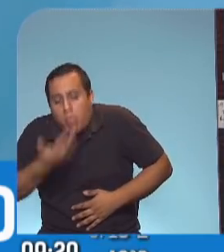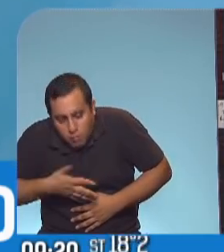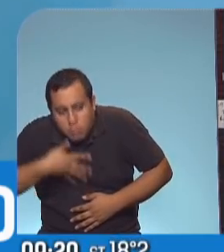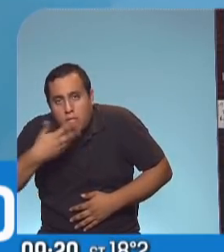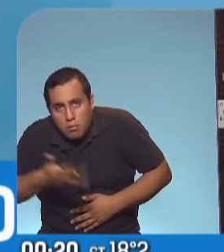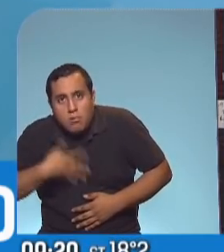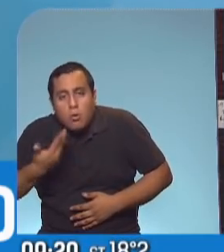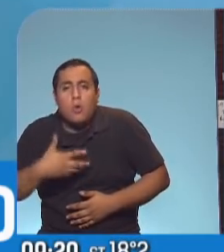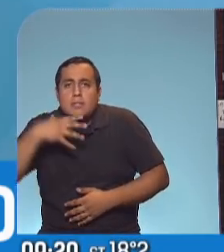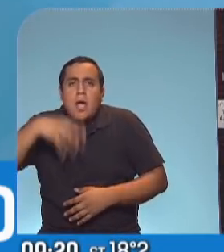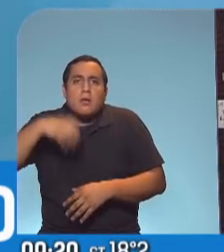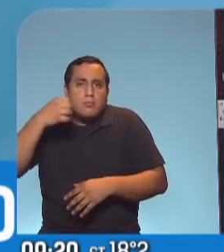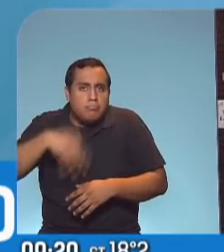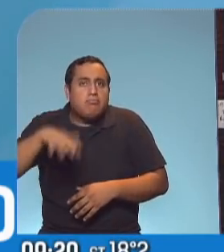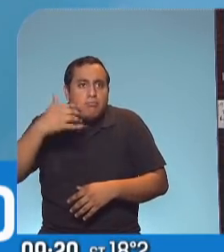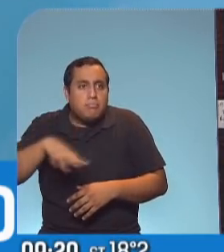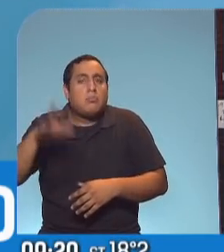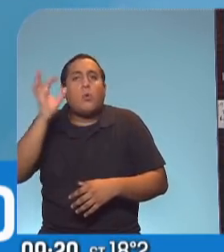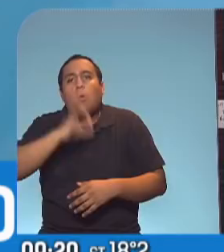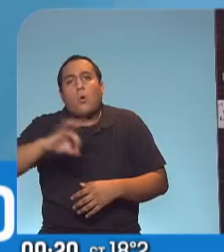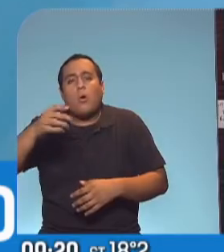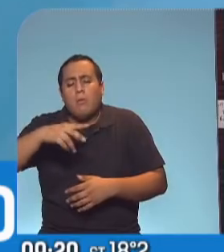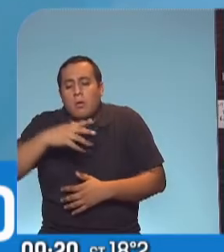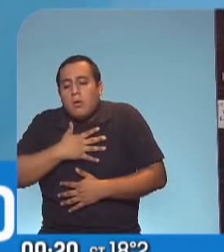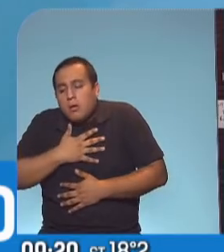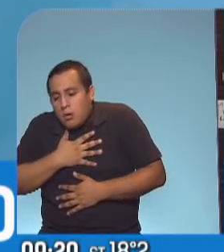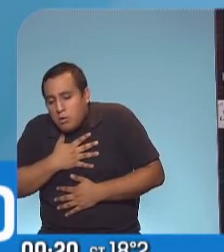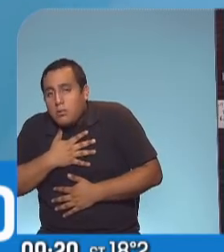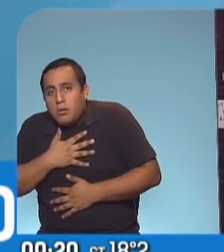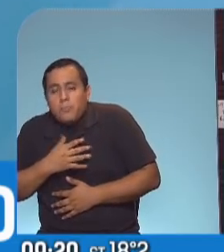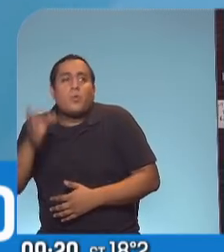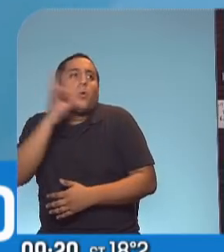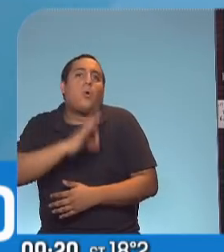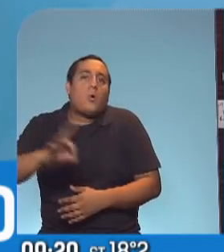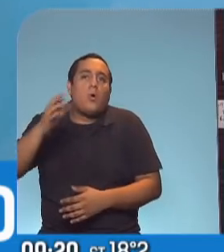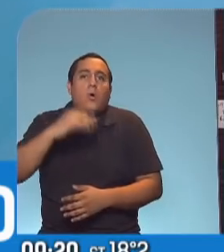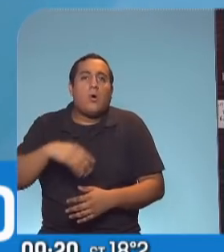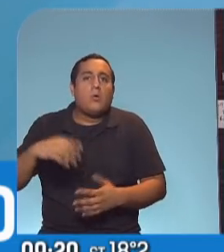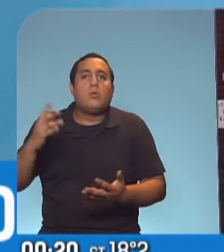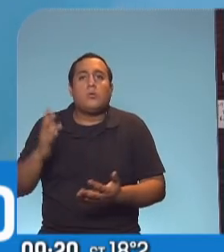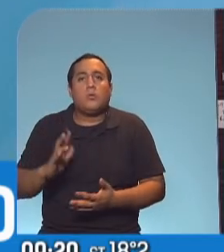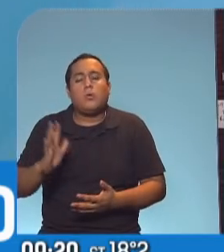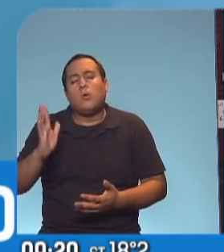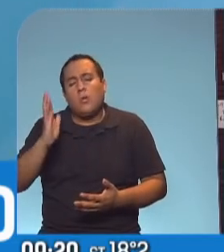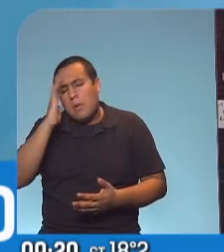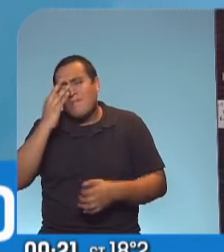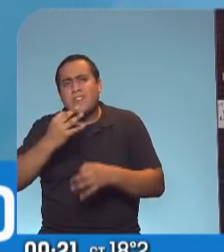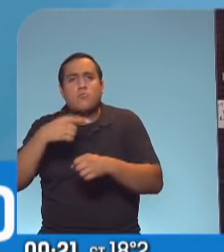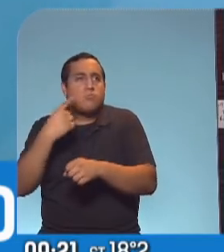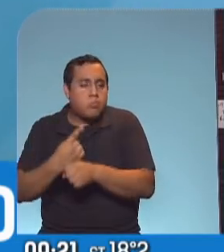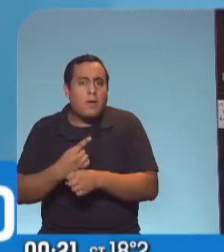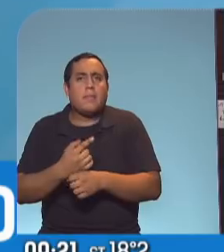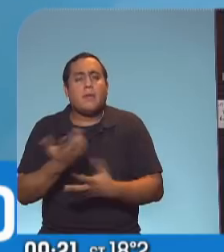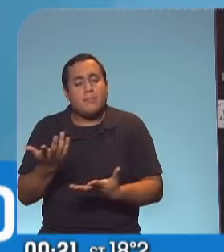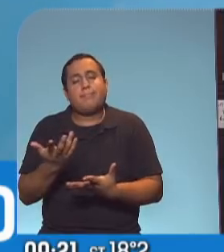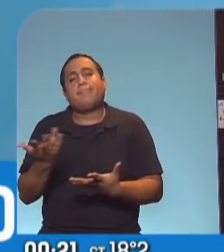sangrado abundante, dificultad para respirar y ciclos alternados de sueño e irritabilidad. El control y la